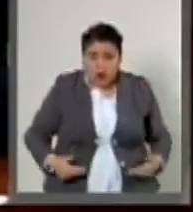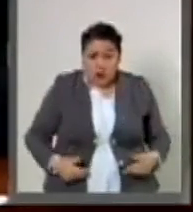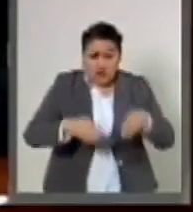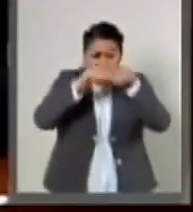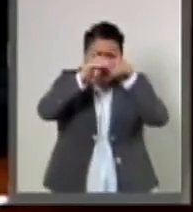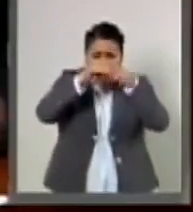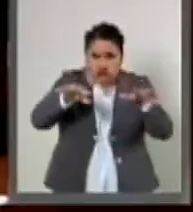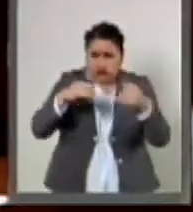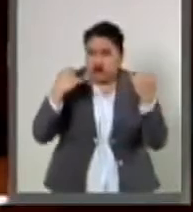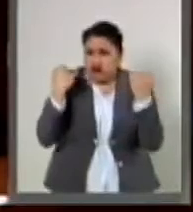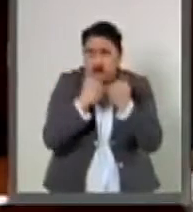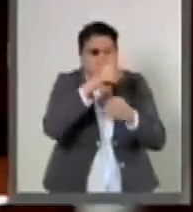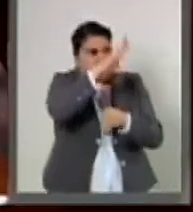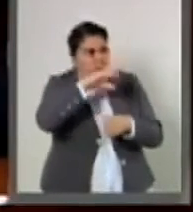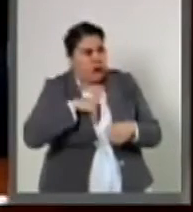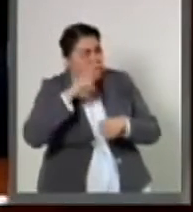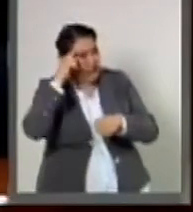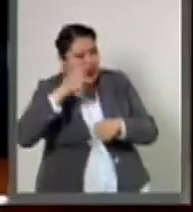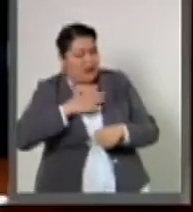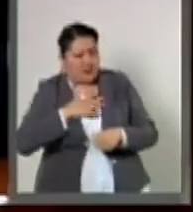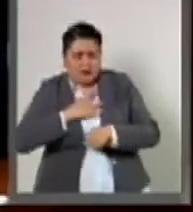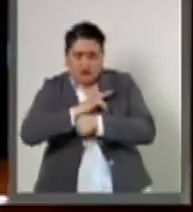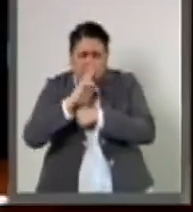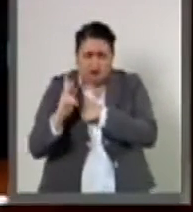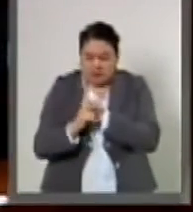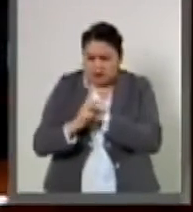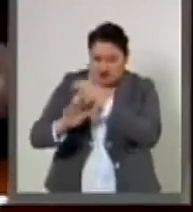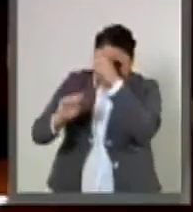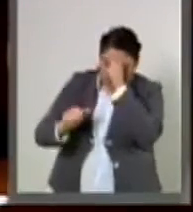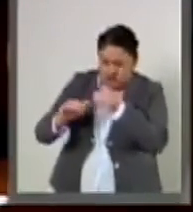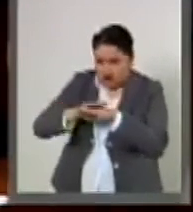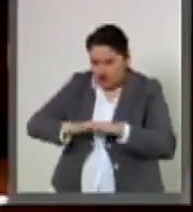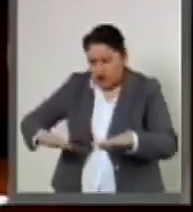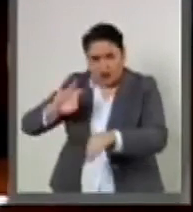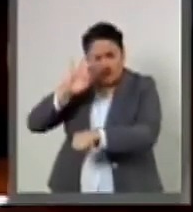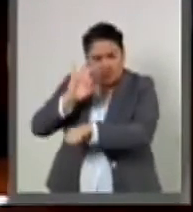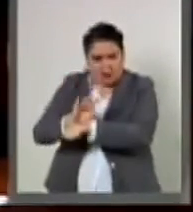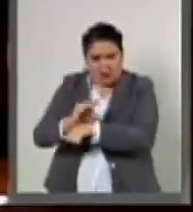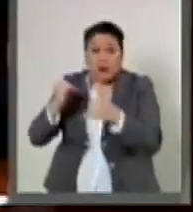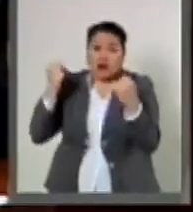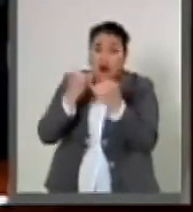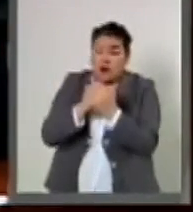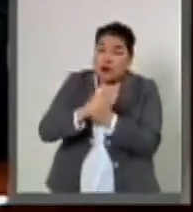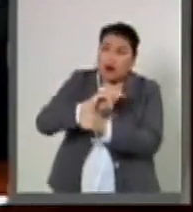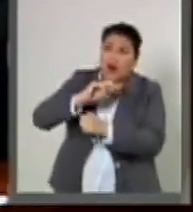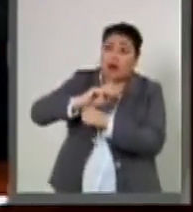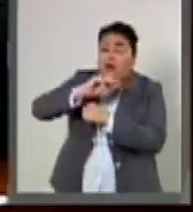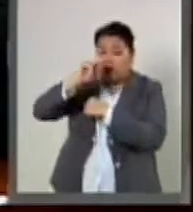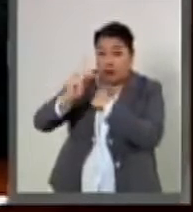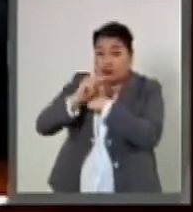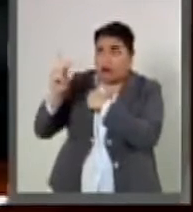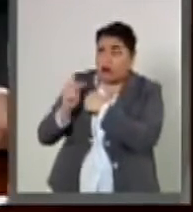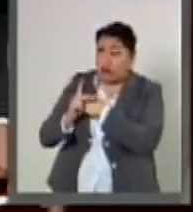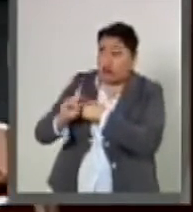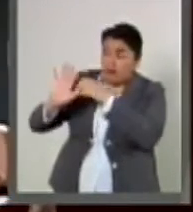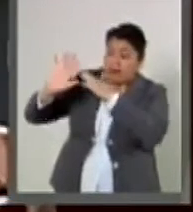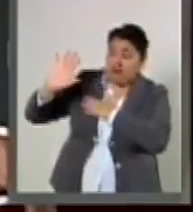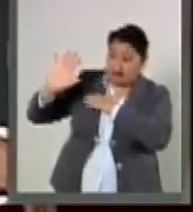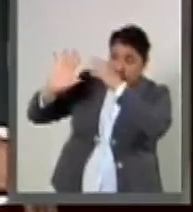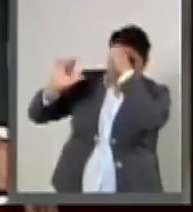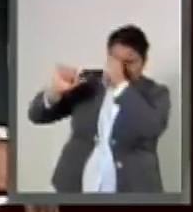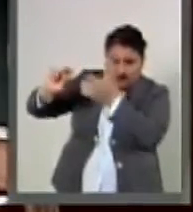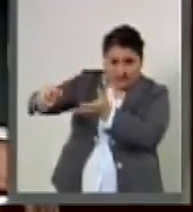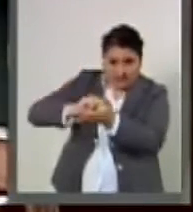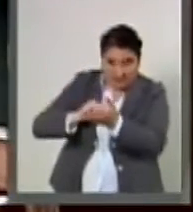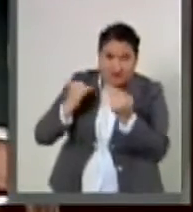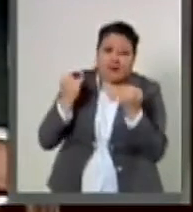materia, así como en otros acuerdos asignados por el Estado mexicano. La noción de igualdad, de